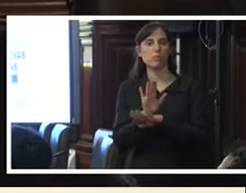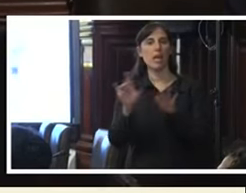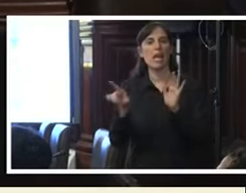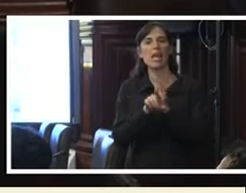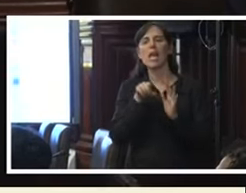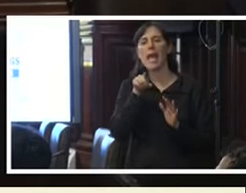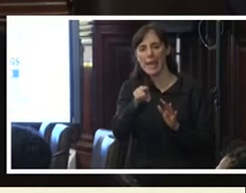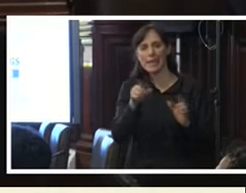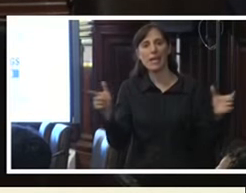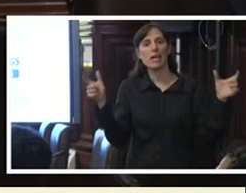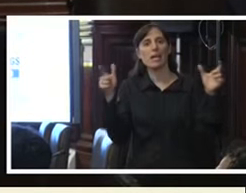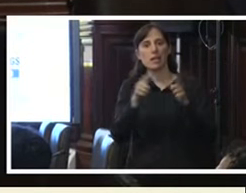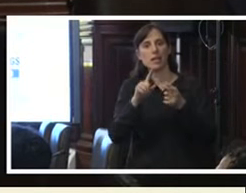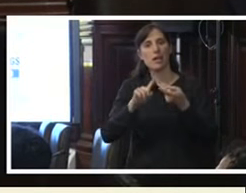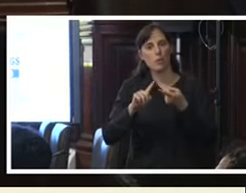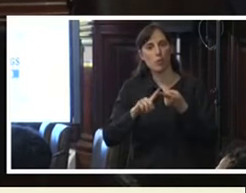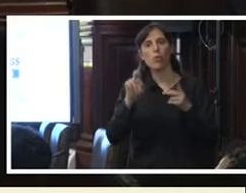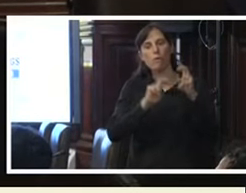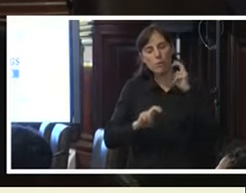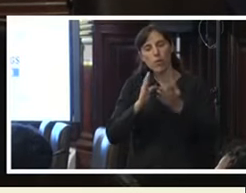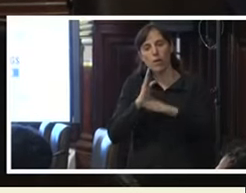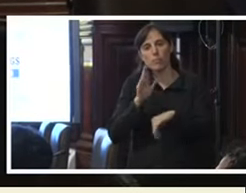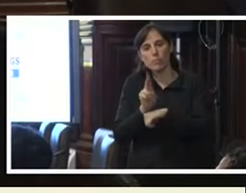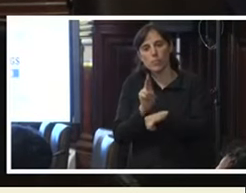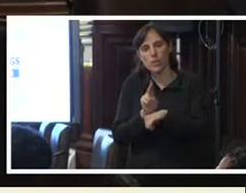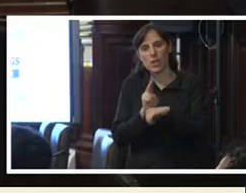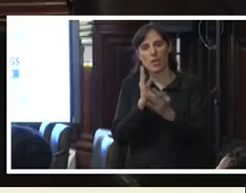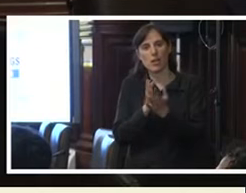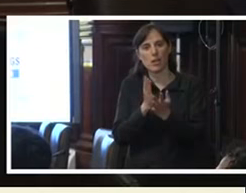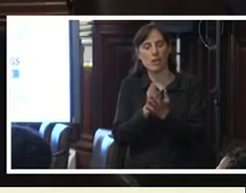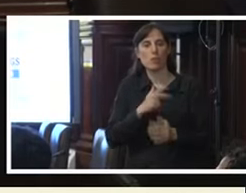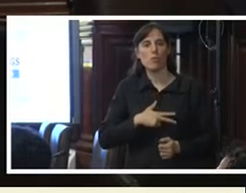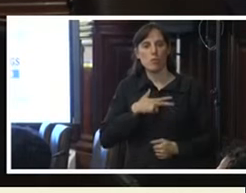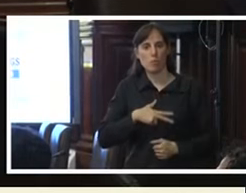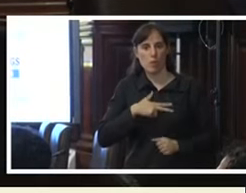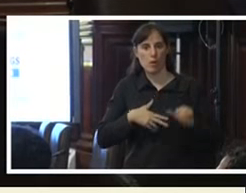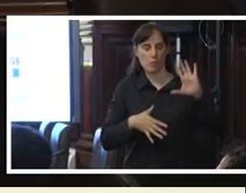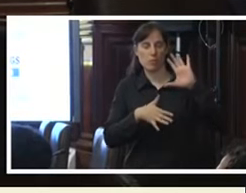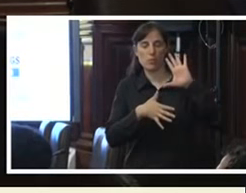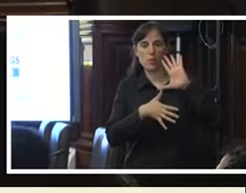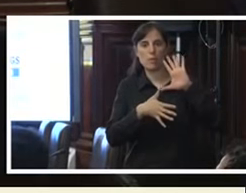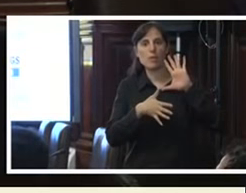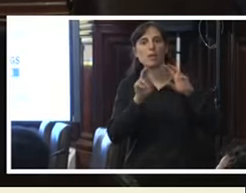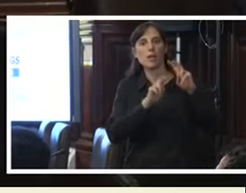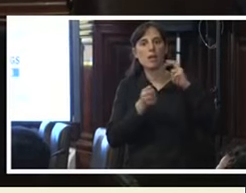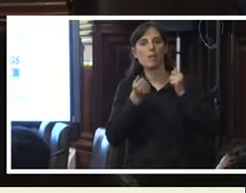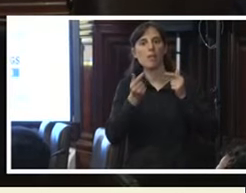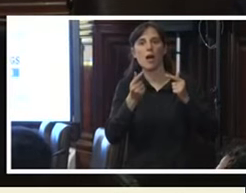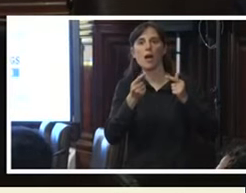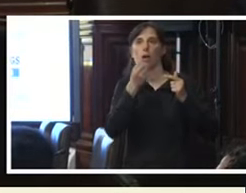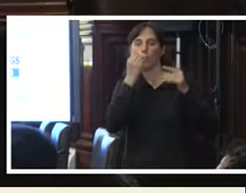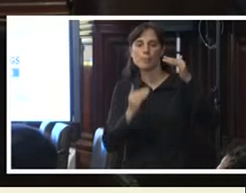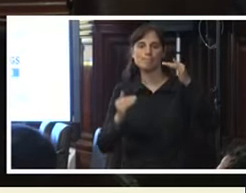protección y reconocimiento de los derechos humanos de las personas mayores en las américas y establece un nuevo estándar internacional